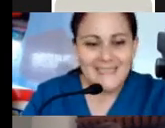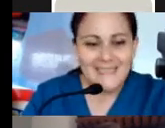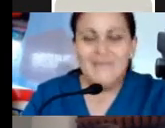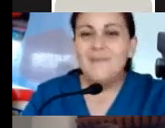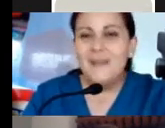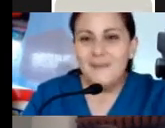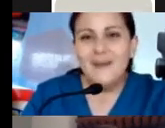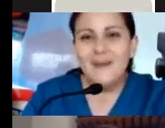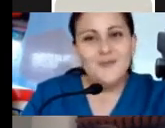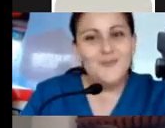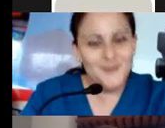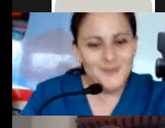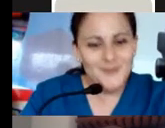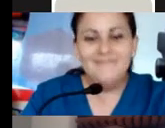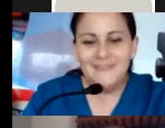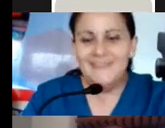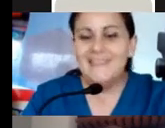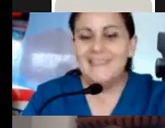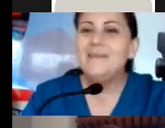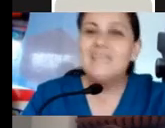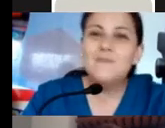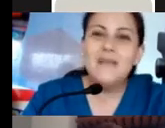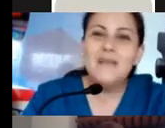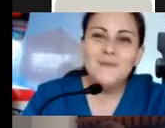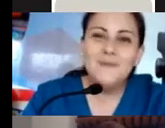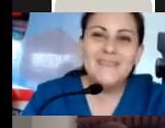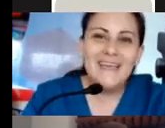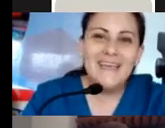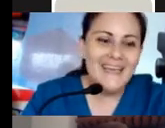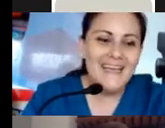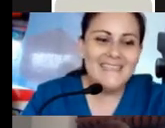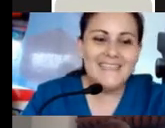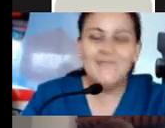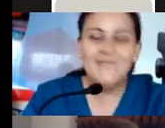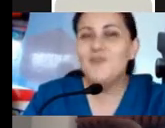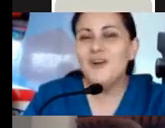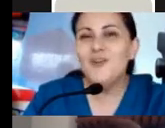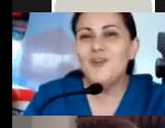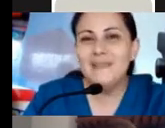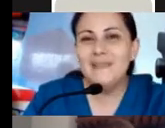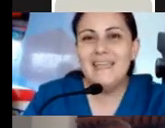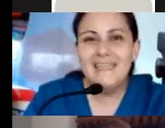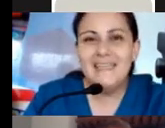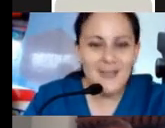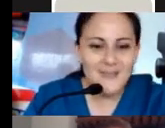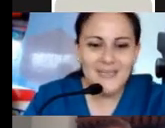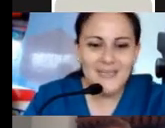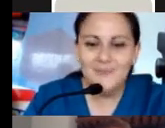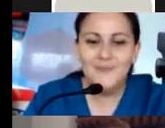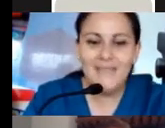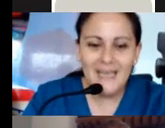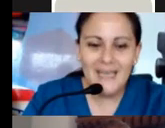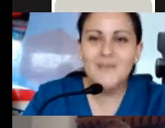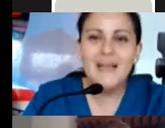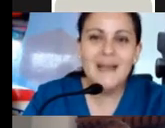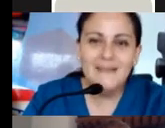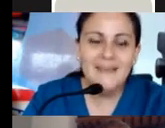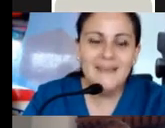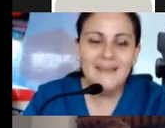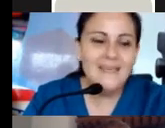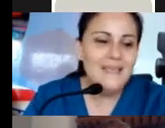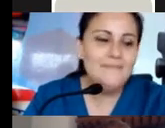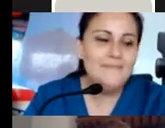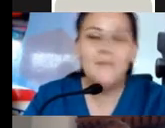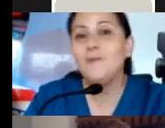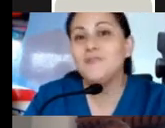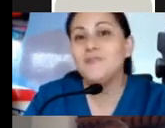estar siempre ahí para nosotros. Definitivamente esperamos que esta situación que nos mantiene aislados a nivel mundial pronto se